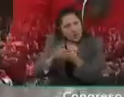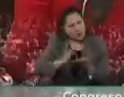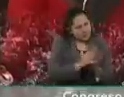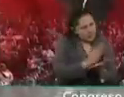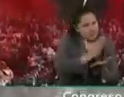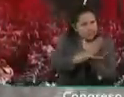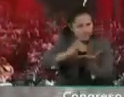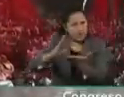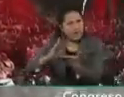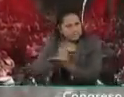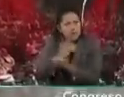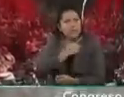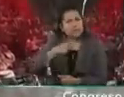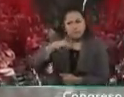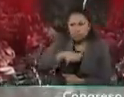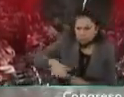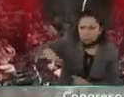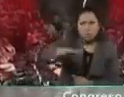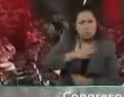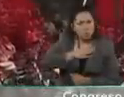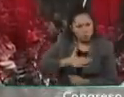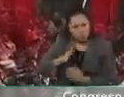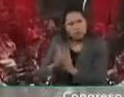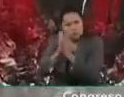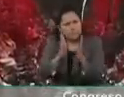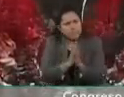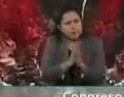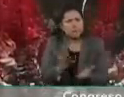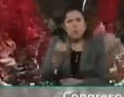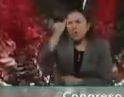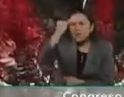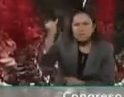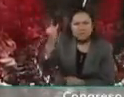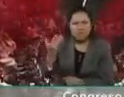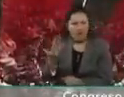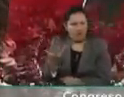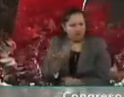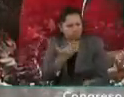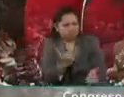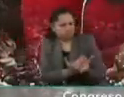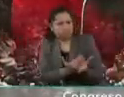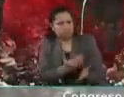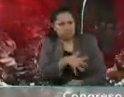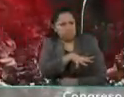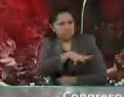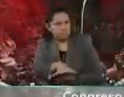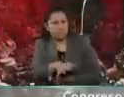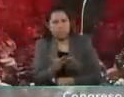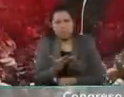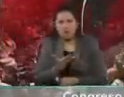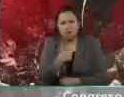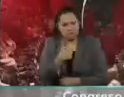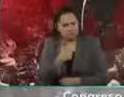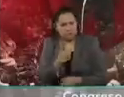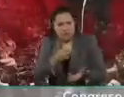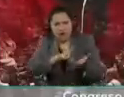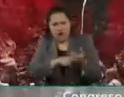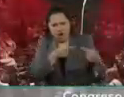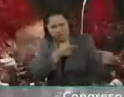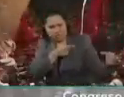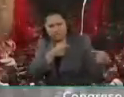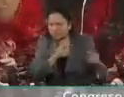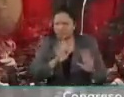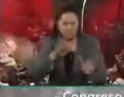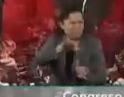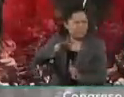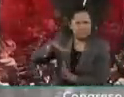esas rancillas y el ajuste de cuentas, las descalificaciones, las adjetivizaciones que pretendan tomar el